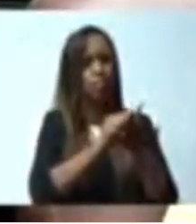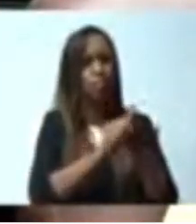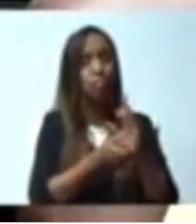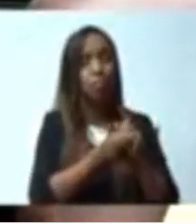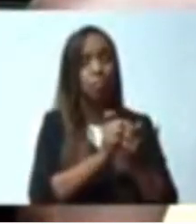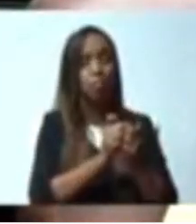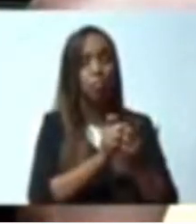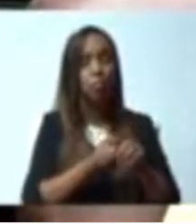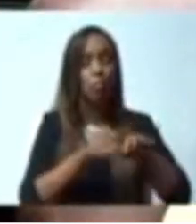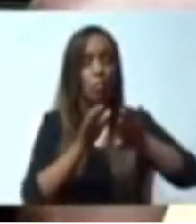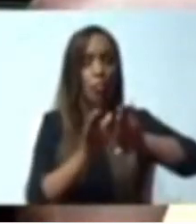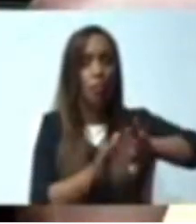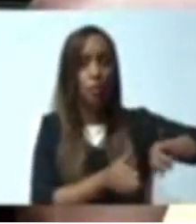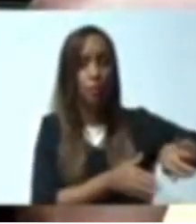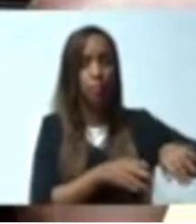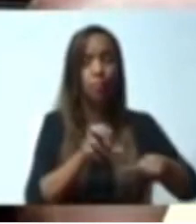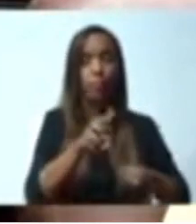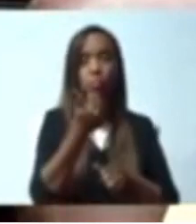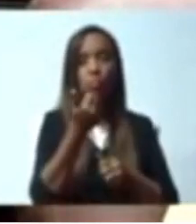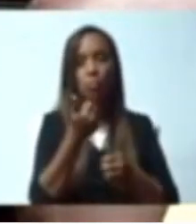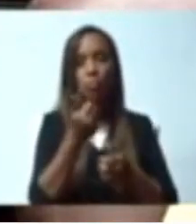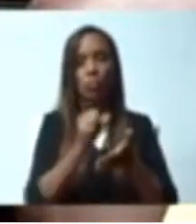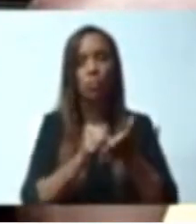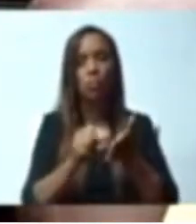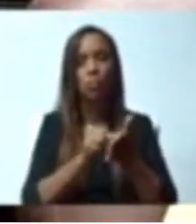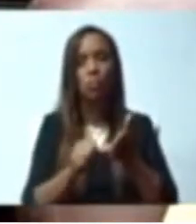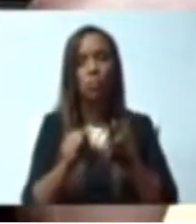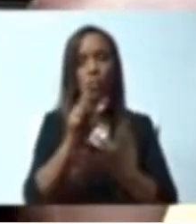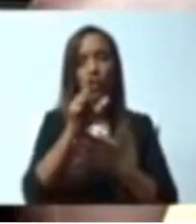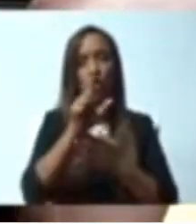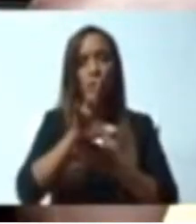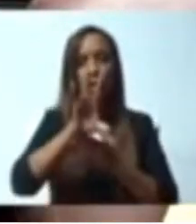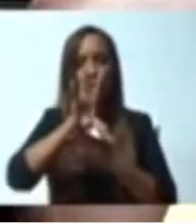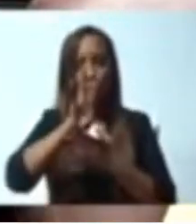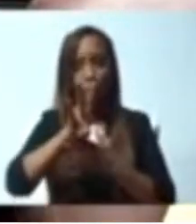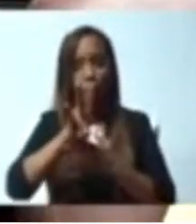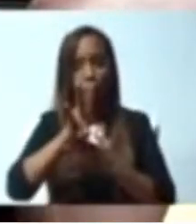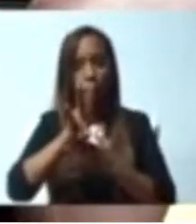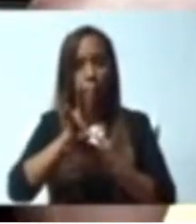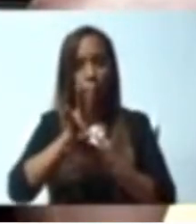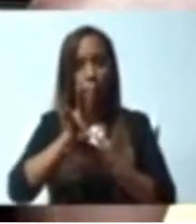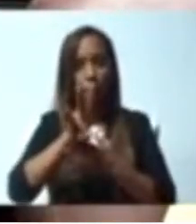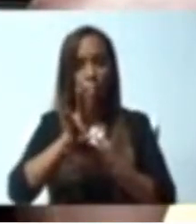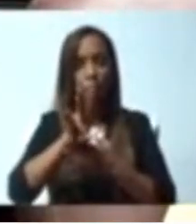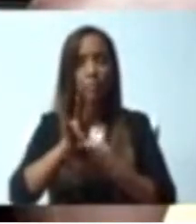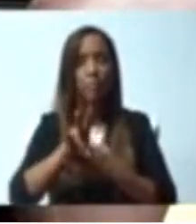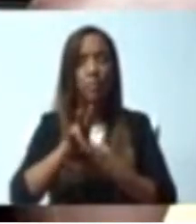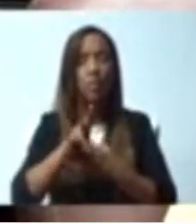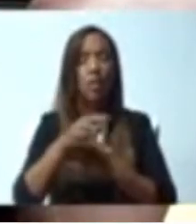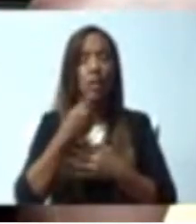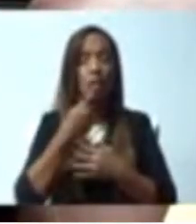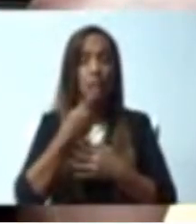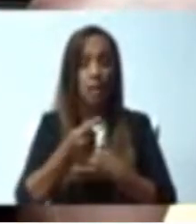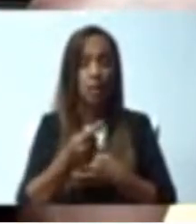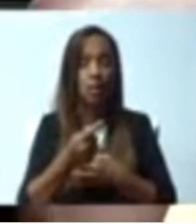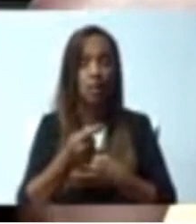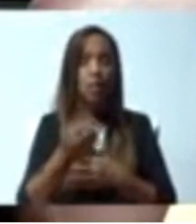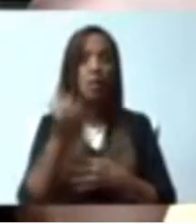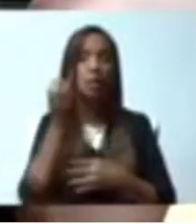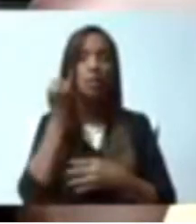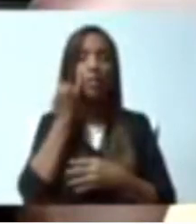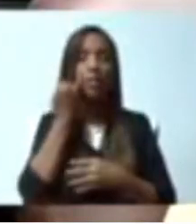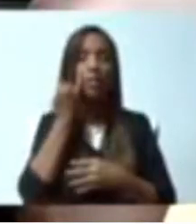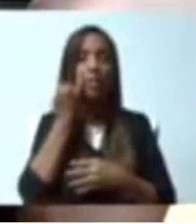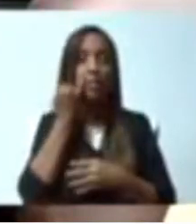artículo 27 habla de que el tratamiento protocolar que se le da a los miembros de la Cámara de Cuentas debe ser el que corresponde a